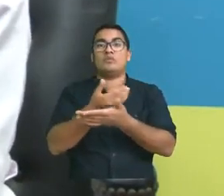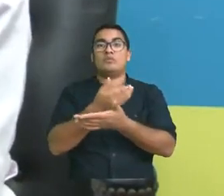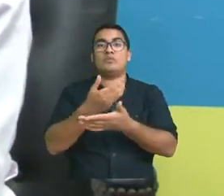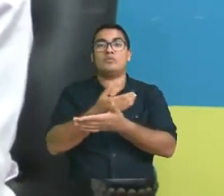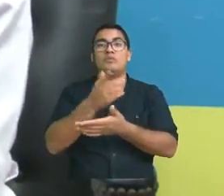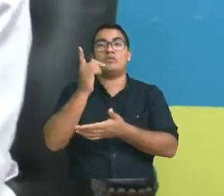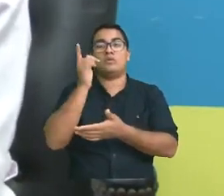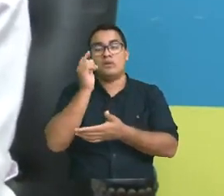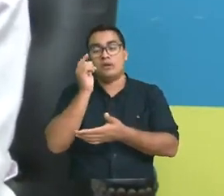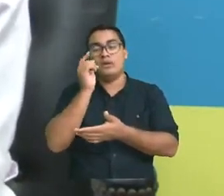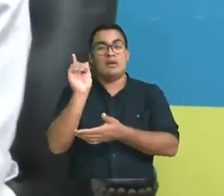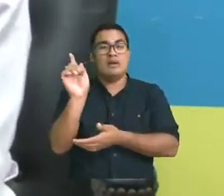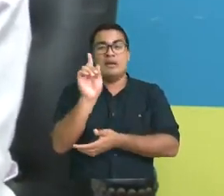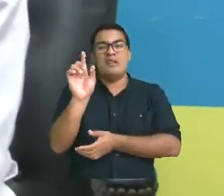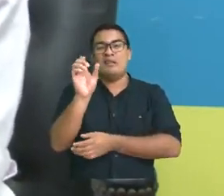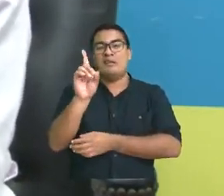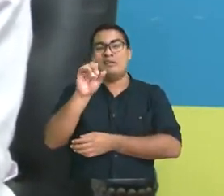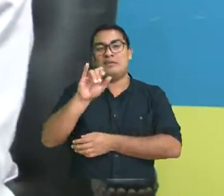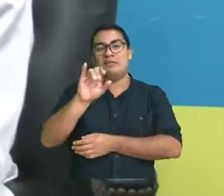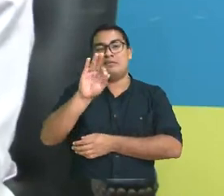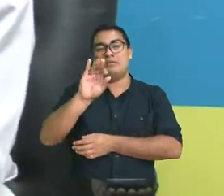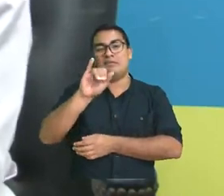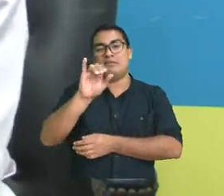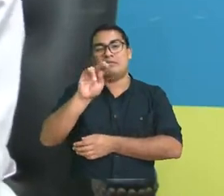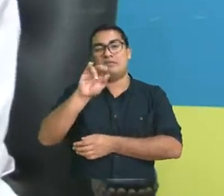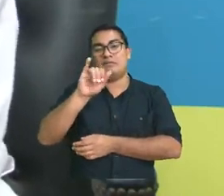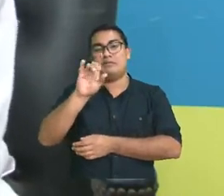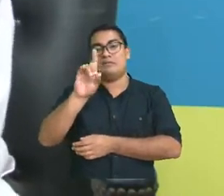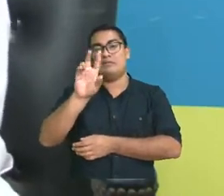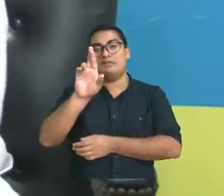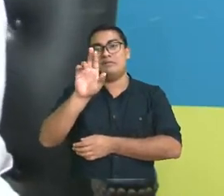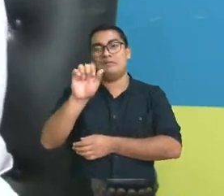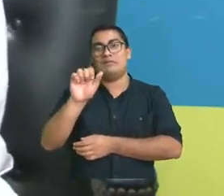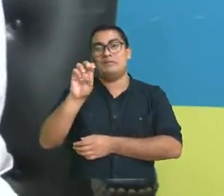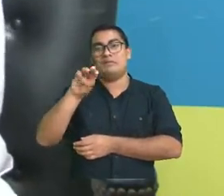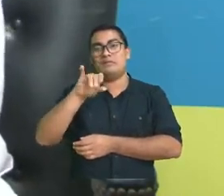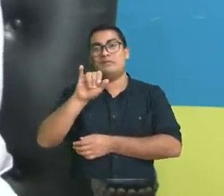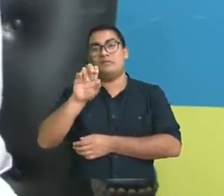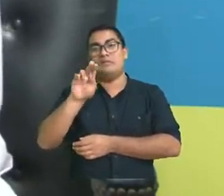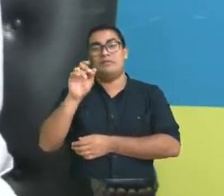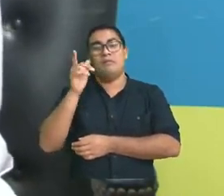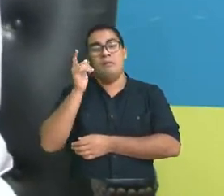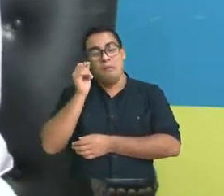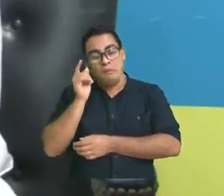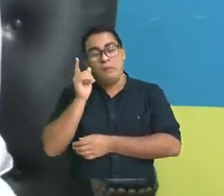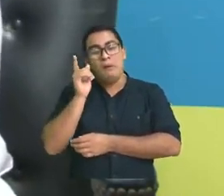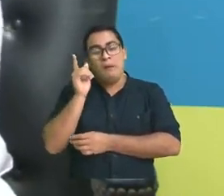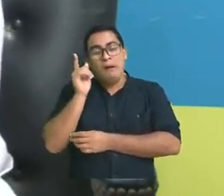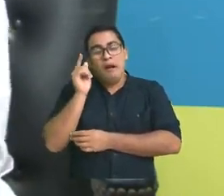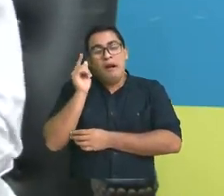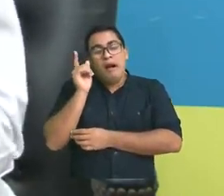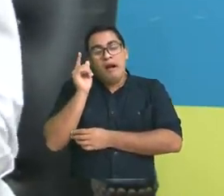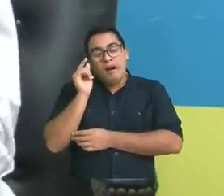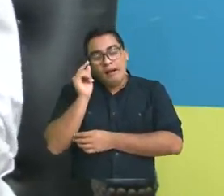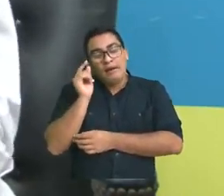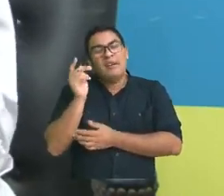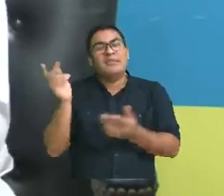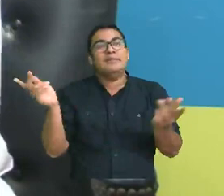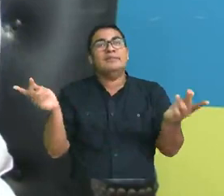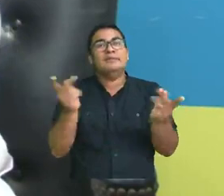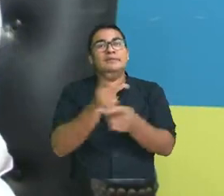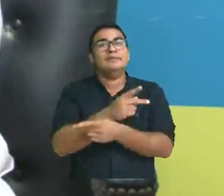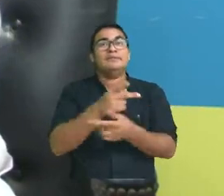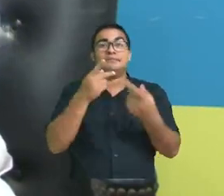sueño como la difenidramina. Pareciera. ¿Sí? Bueno. La difenidramina da bastante da sueño. Más sueño que Sí, da más sueño. Bueno, también depende